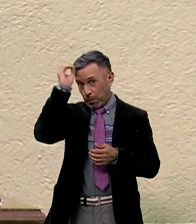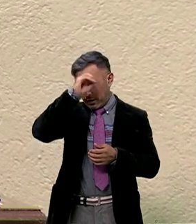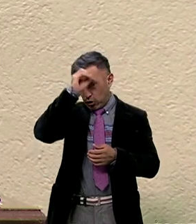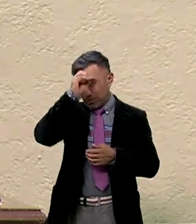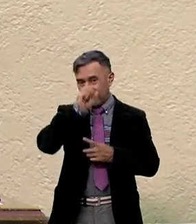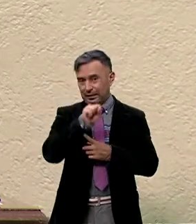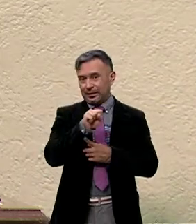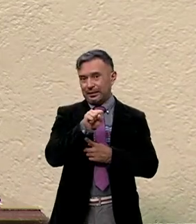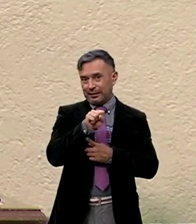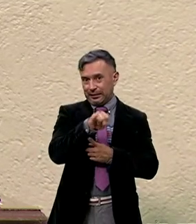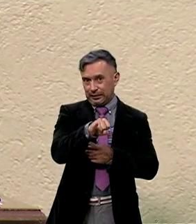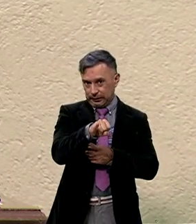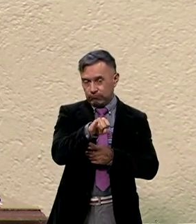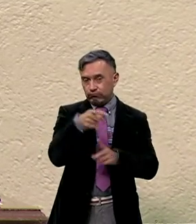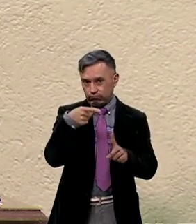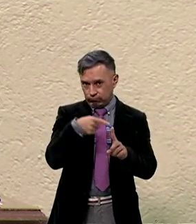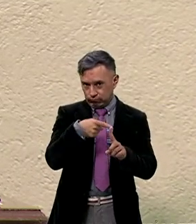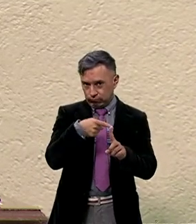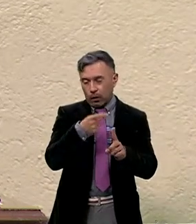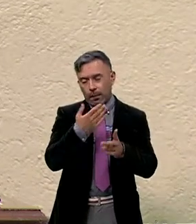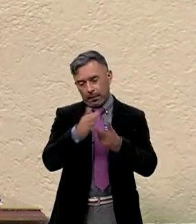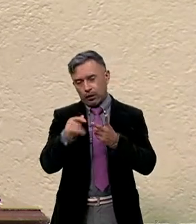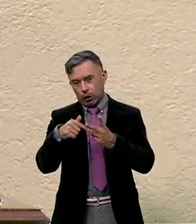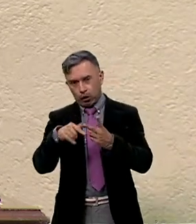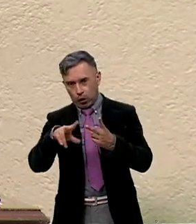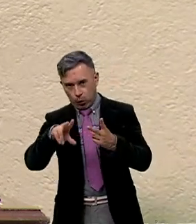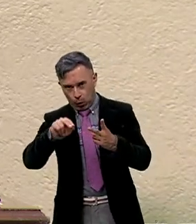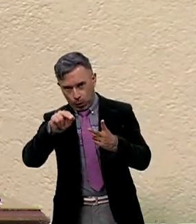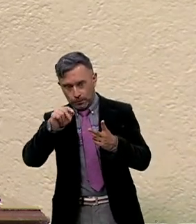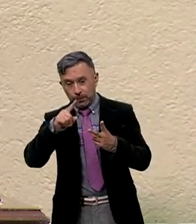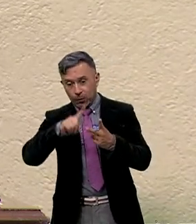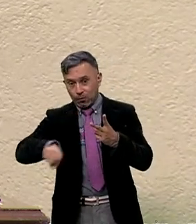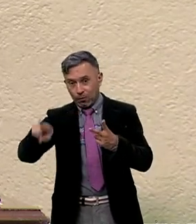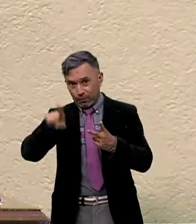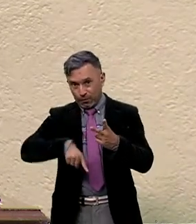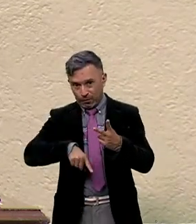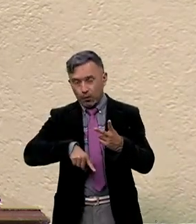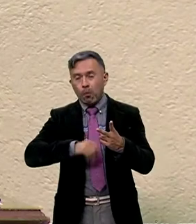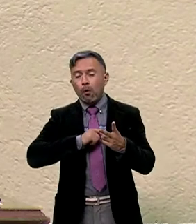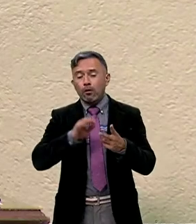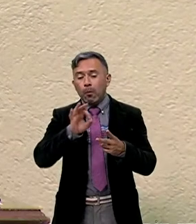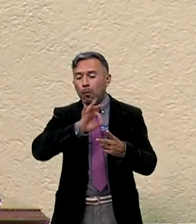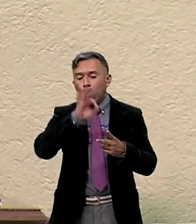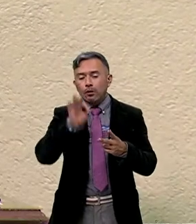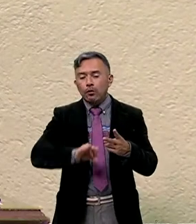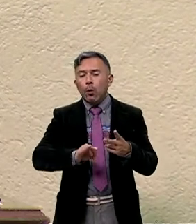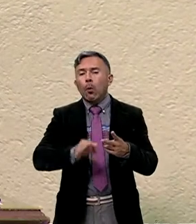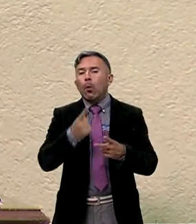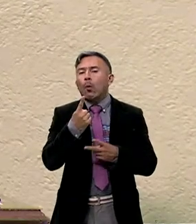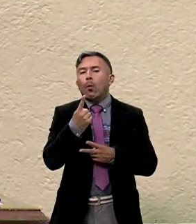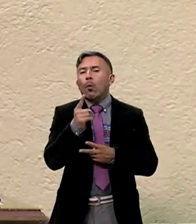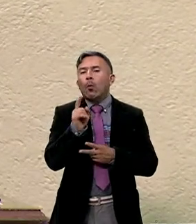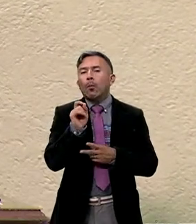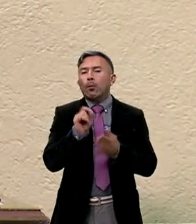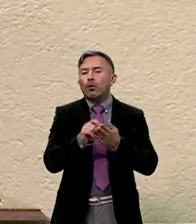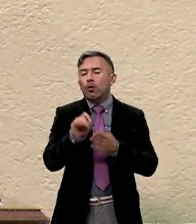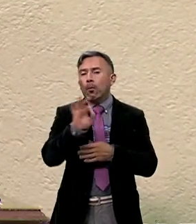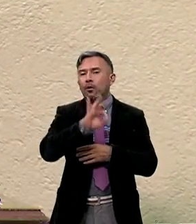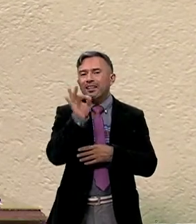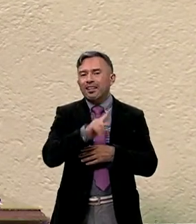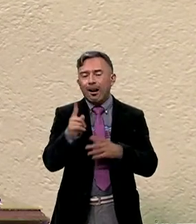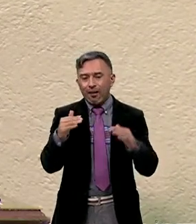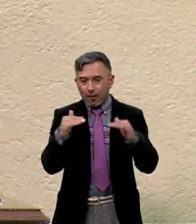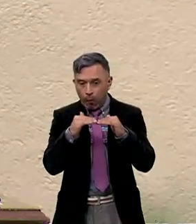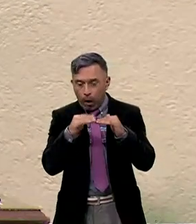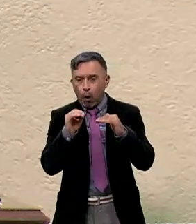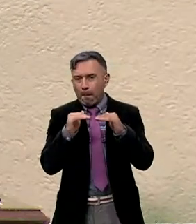desde el sí y el no es igual o menor a un punto porcentual siempre que ello suceda a